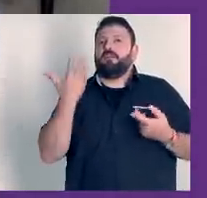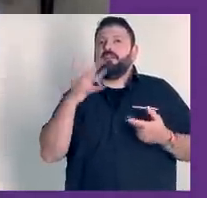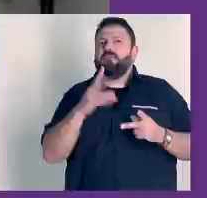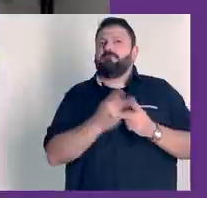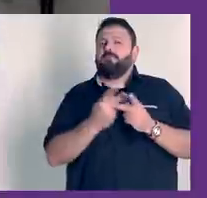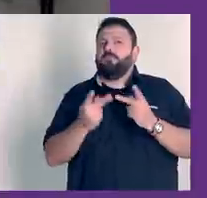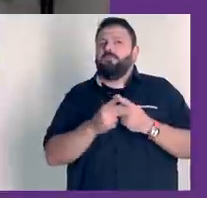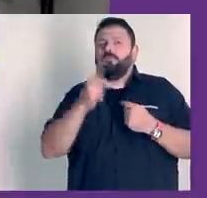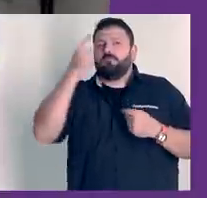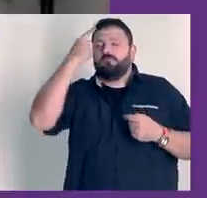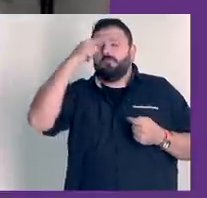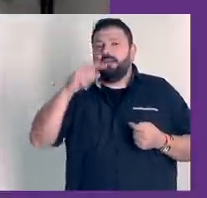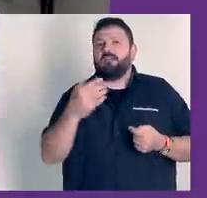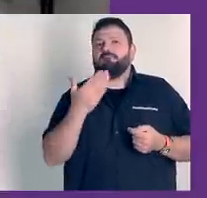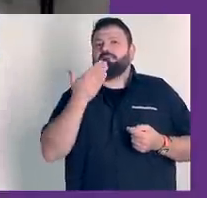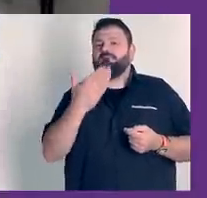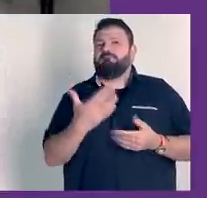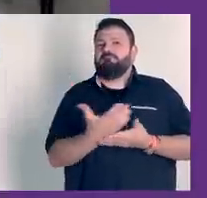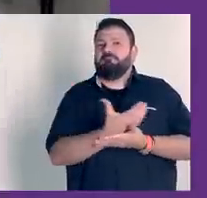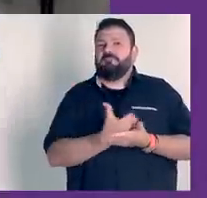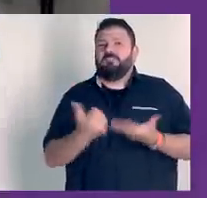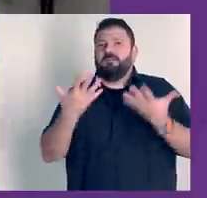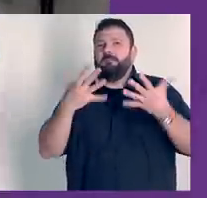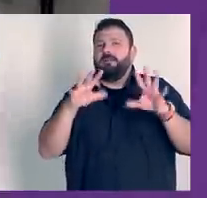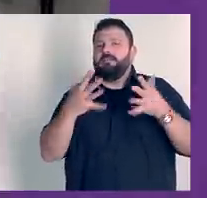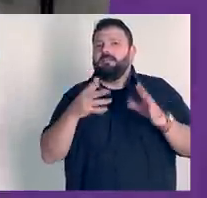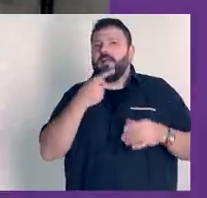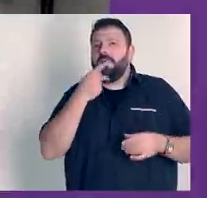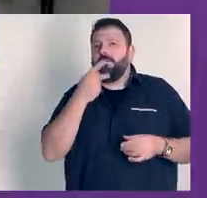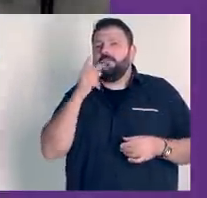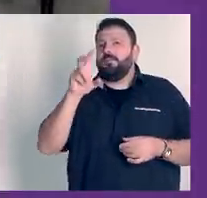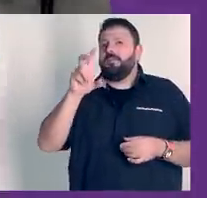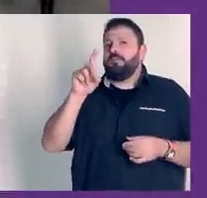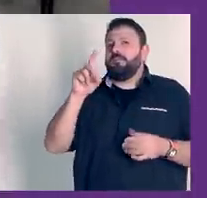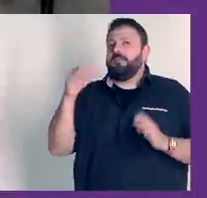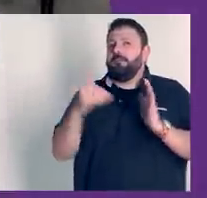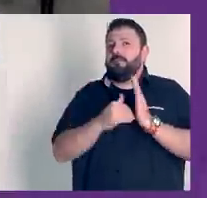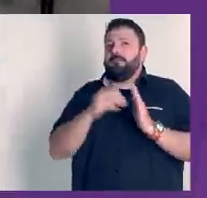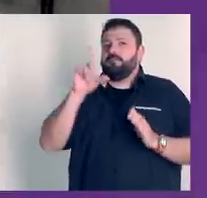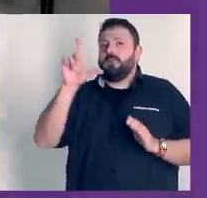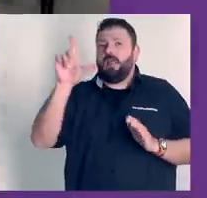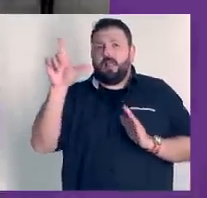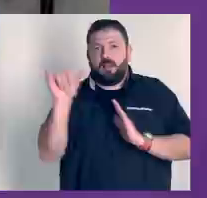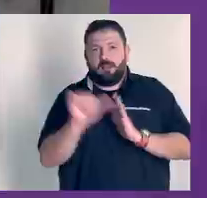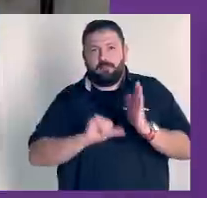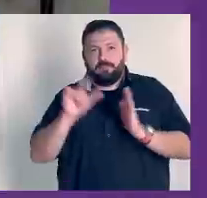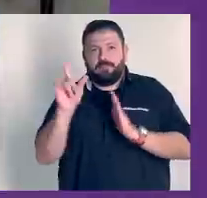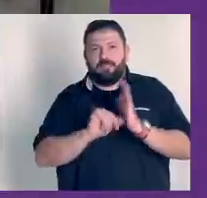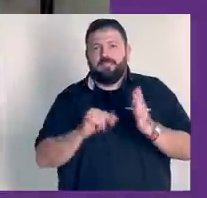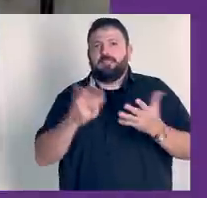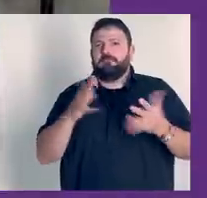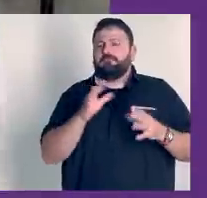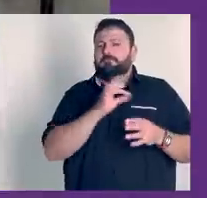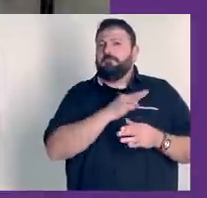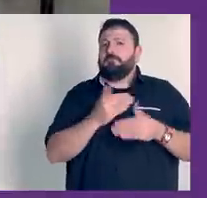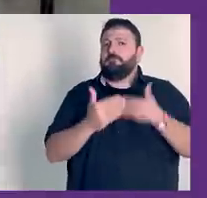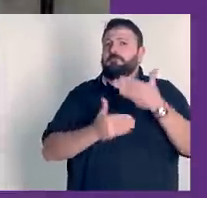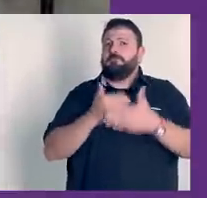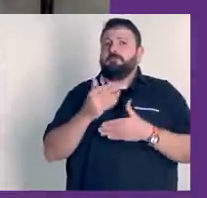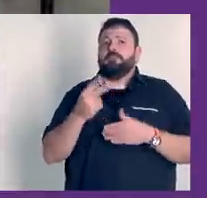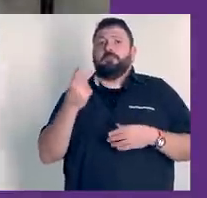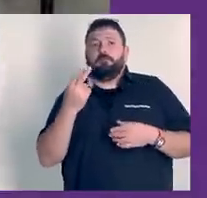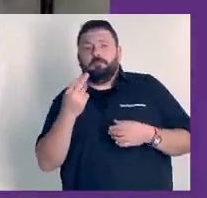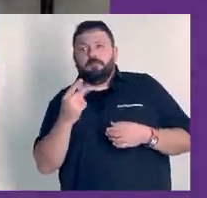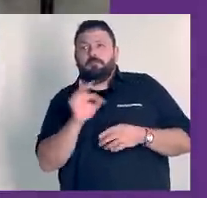una utilidad del presente de 30,000 pesos mensuales. Y esos 30,000 pesos mensuales hace más de 25 años me permitía pagar